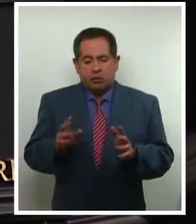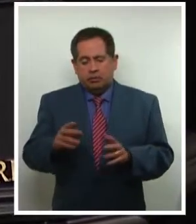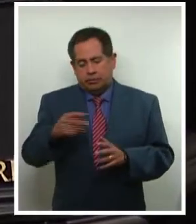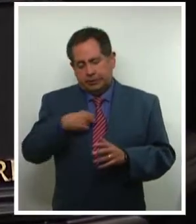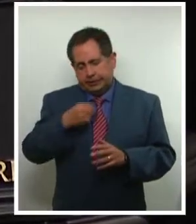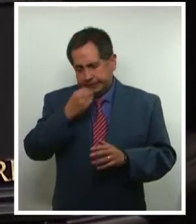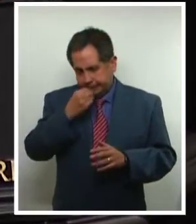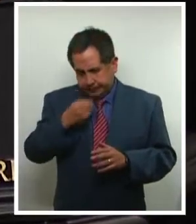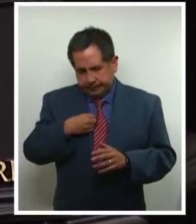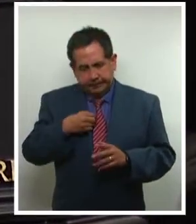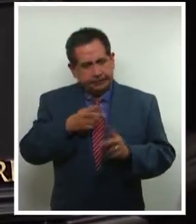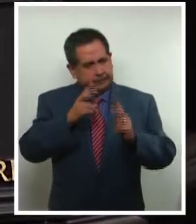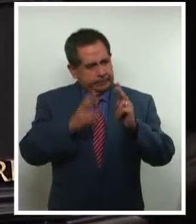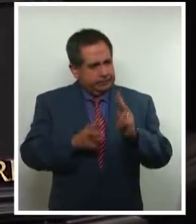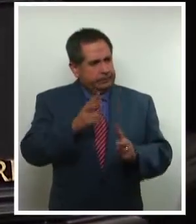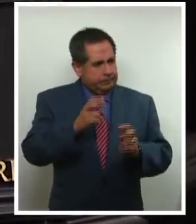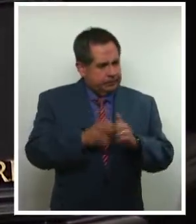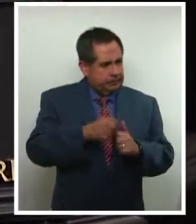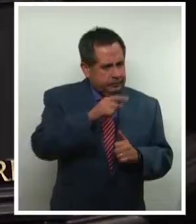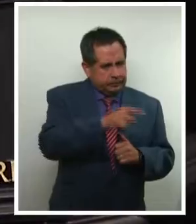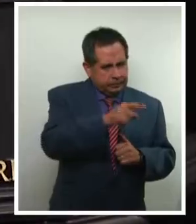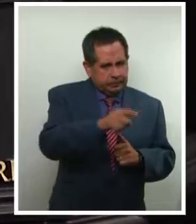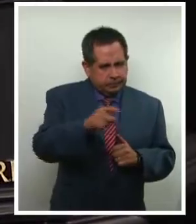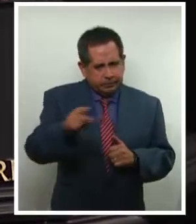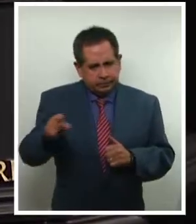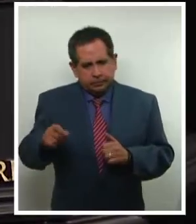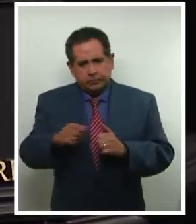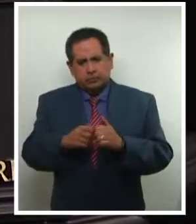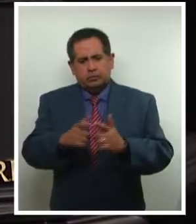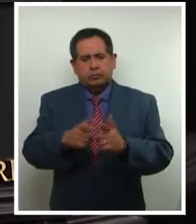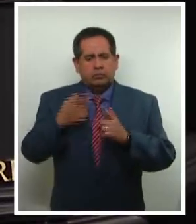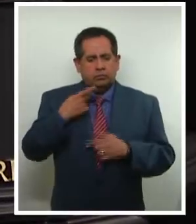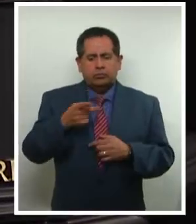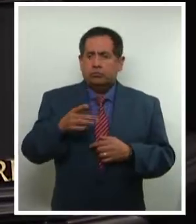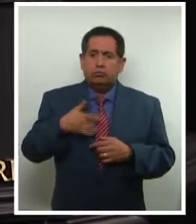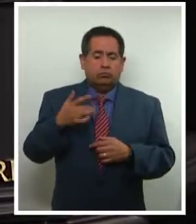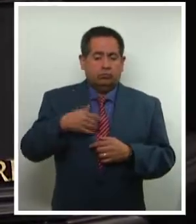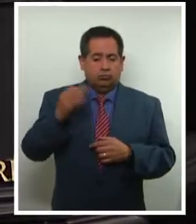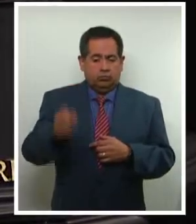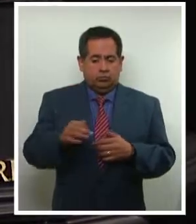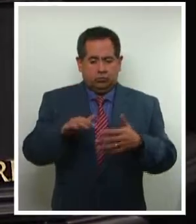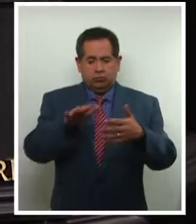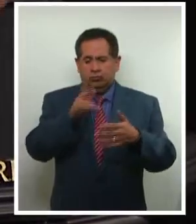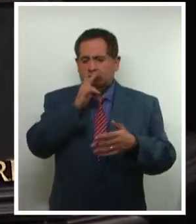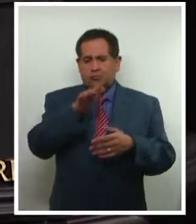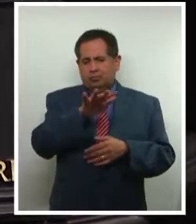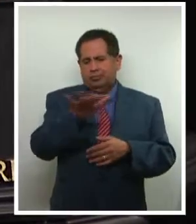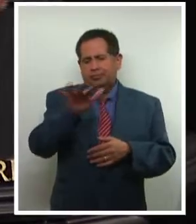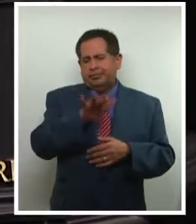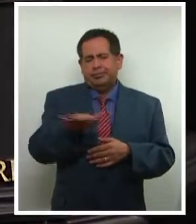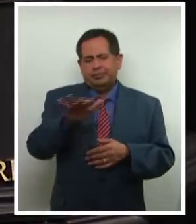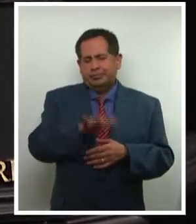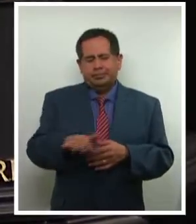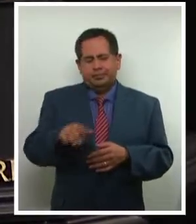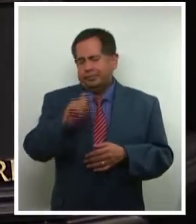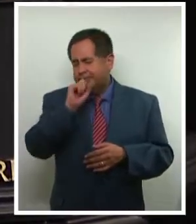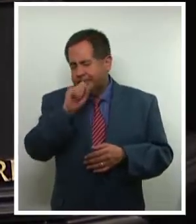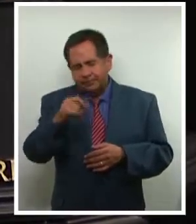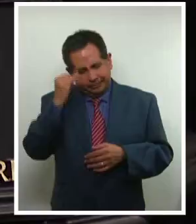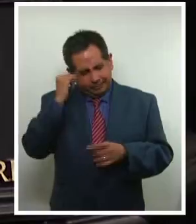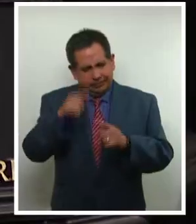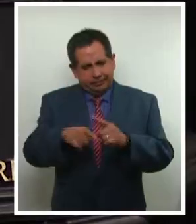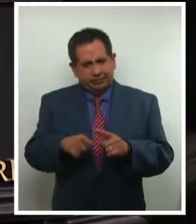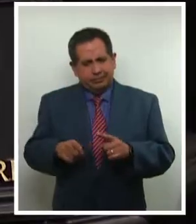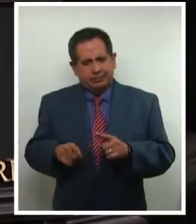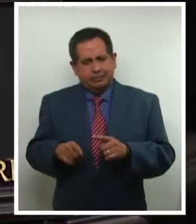que platicar con los grupos parlamentarios, yo les aseguro que la prosa es lo mismo, es la misma y es de